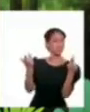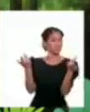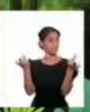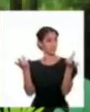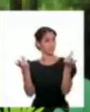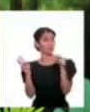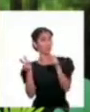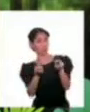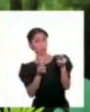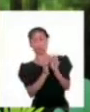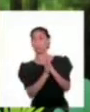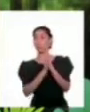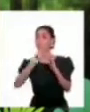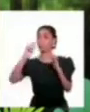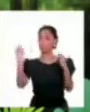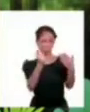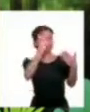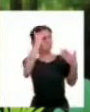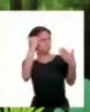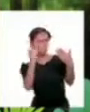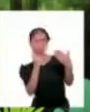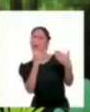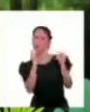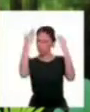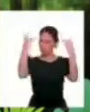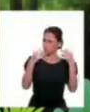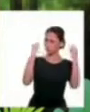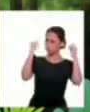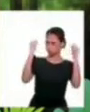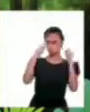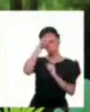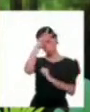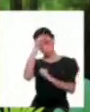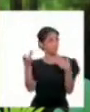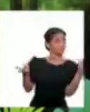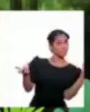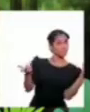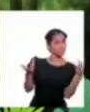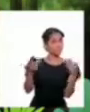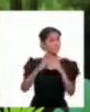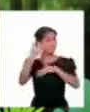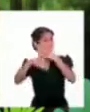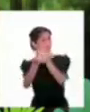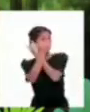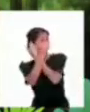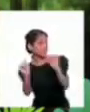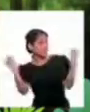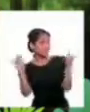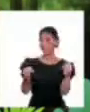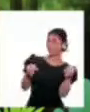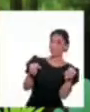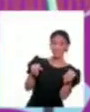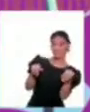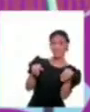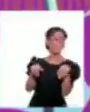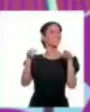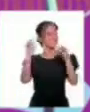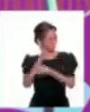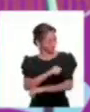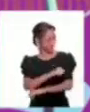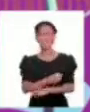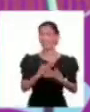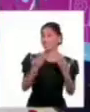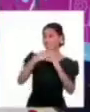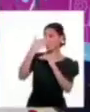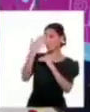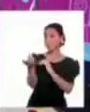Es uno de los primeros triunfos femeninos en el Perú. Después de la independencia. Sí,